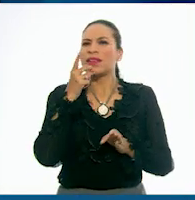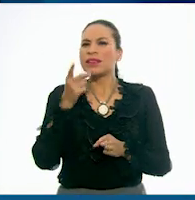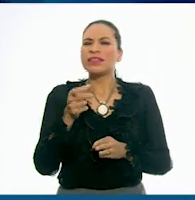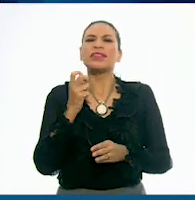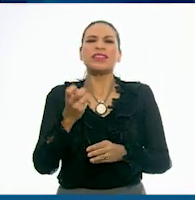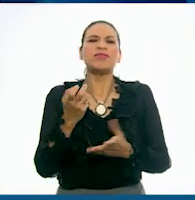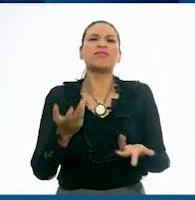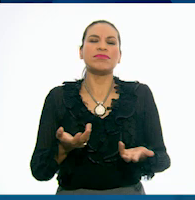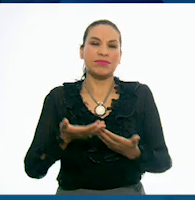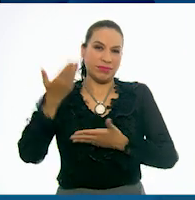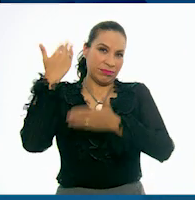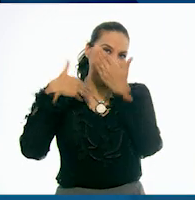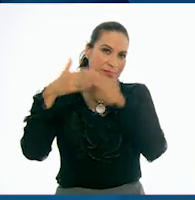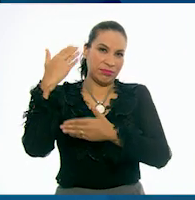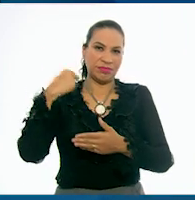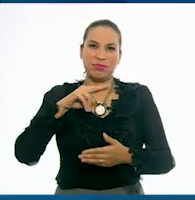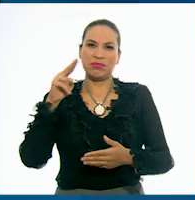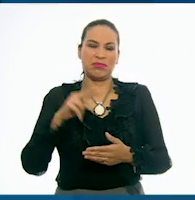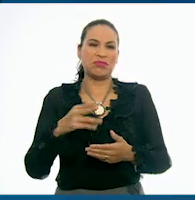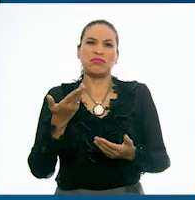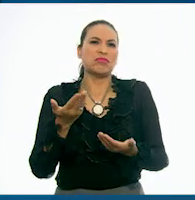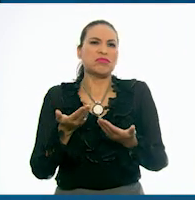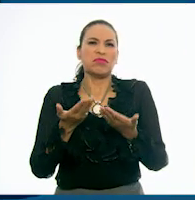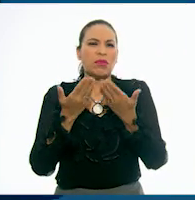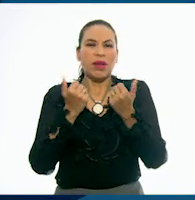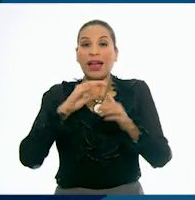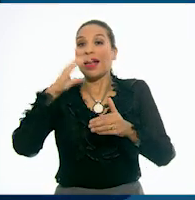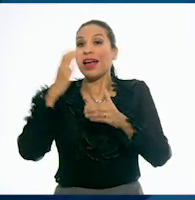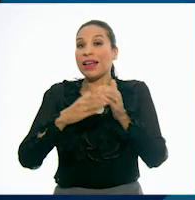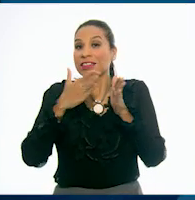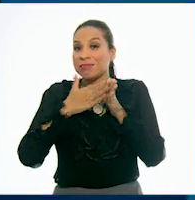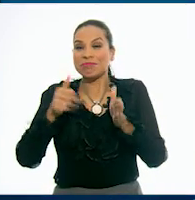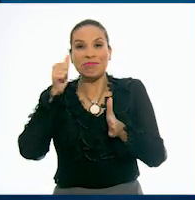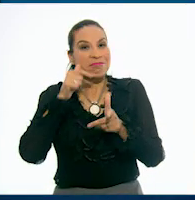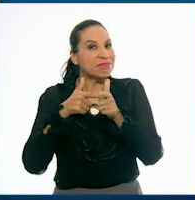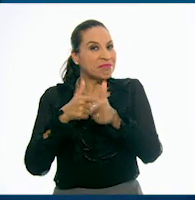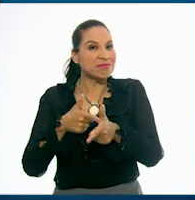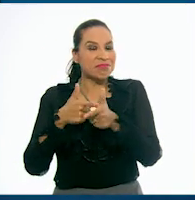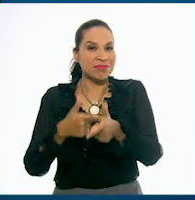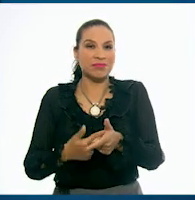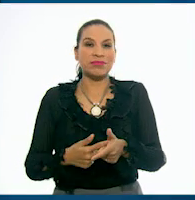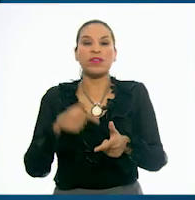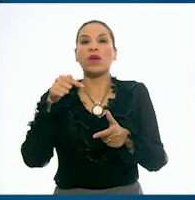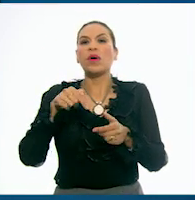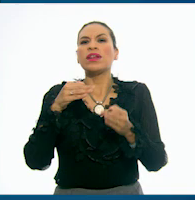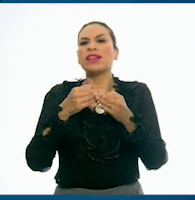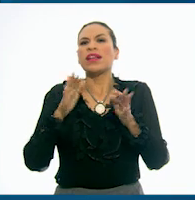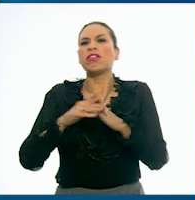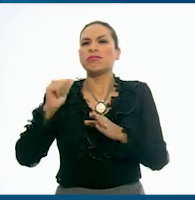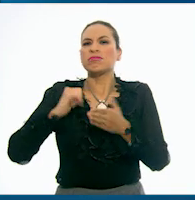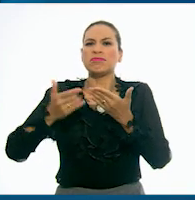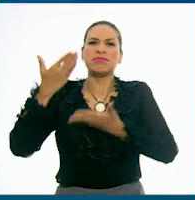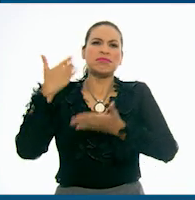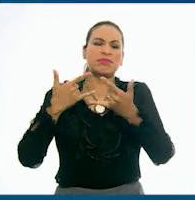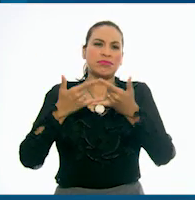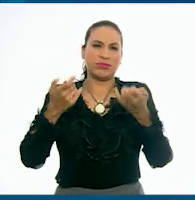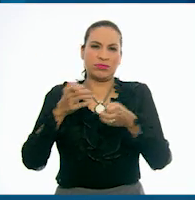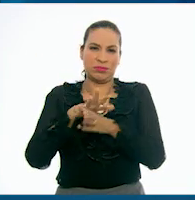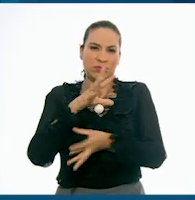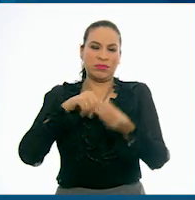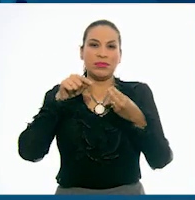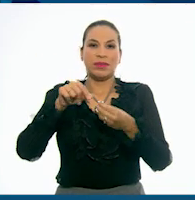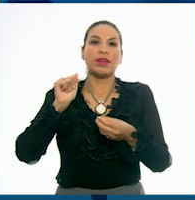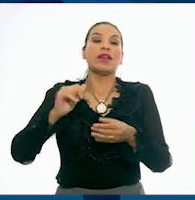por ahí, el pasado nunca se acaba porque nunca acaba de pasar. Aquí el pasado nos constituye. Por eso